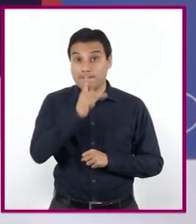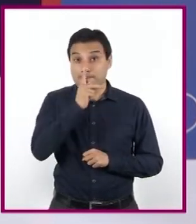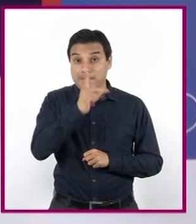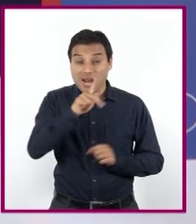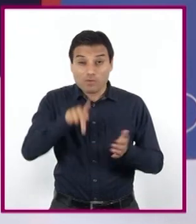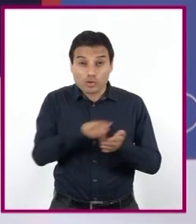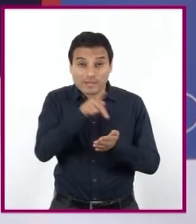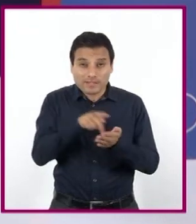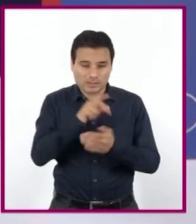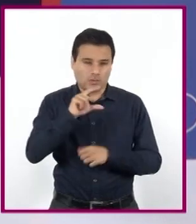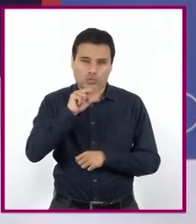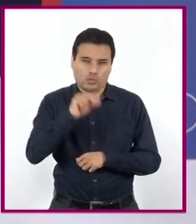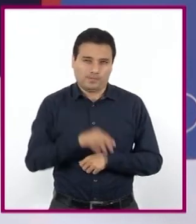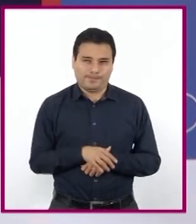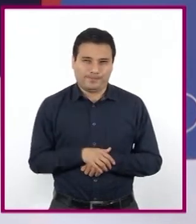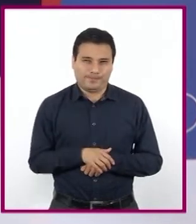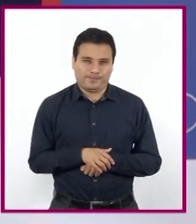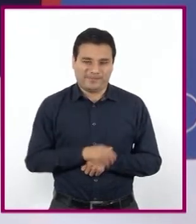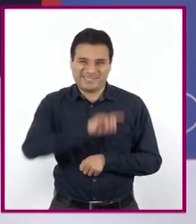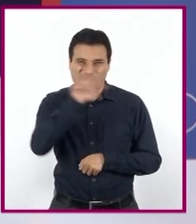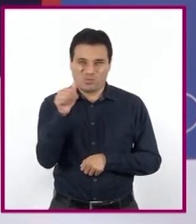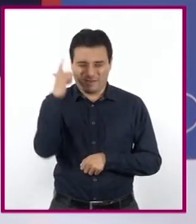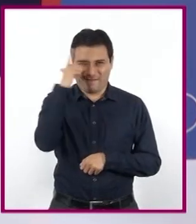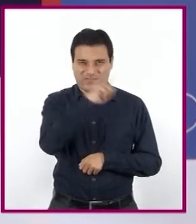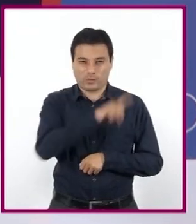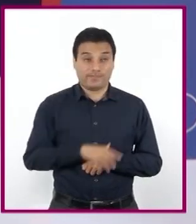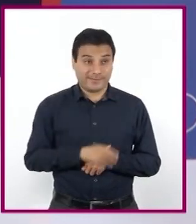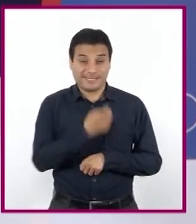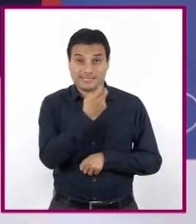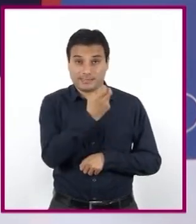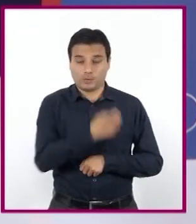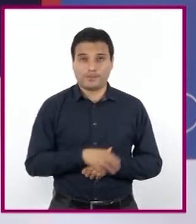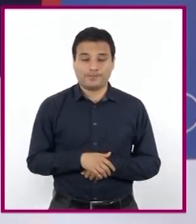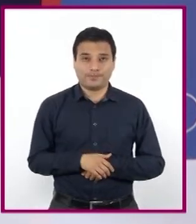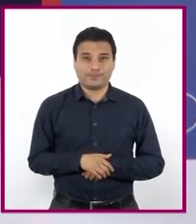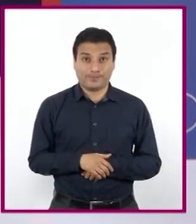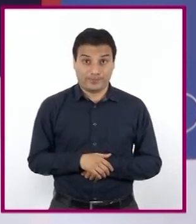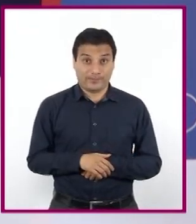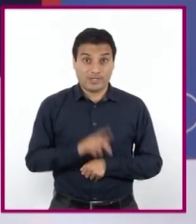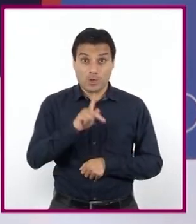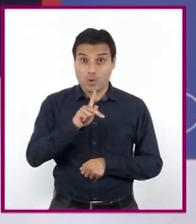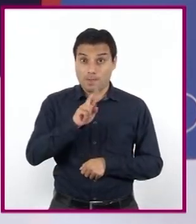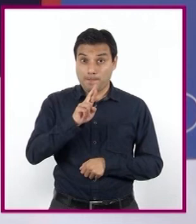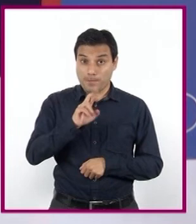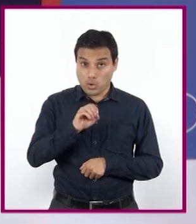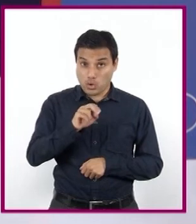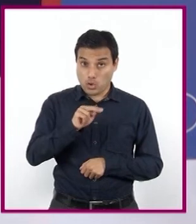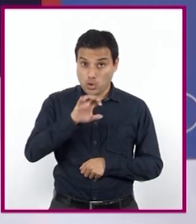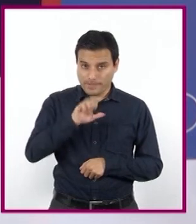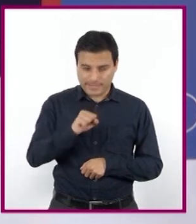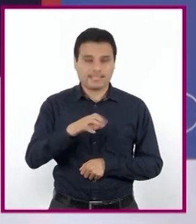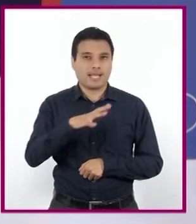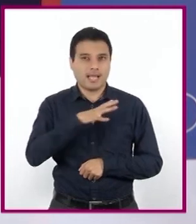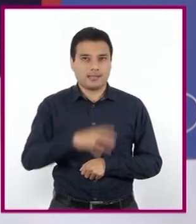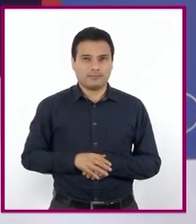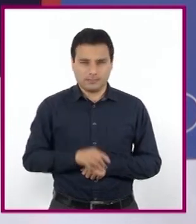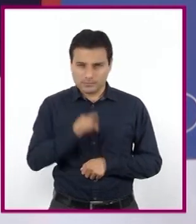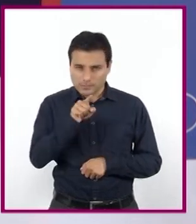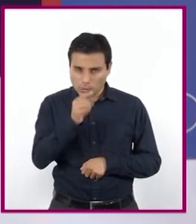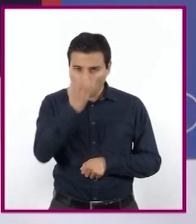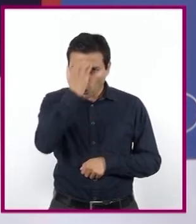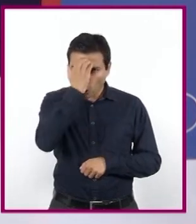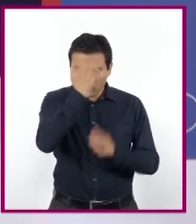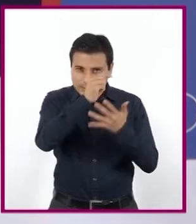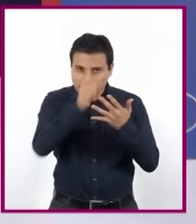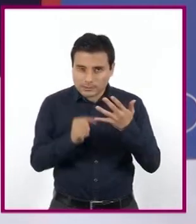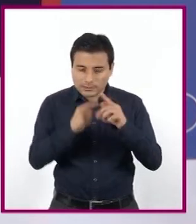a la belleza del texto. Exactamente. Usa muy bien los pronombres. ¿Conocían esos diferentes